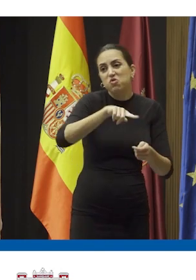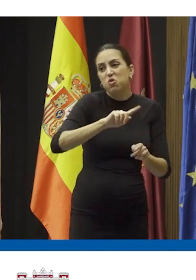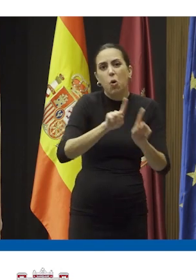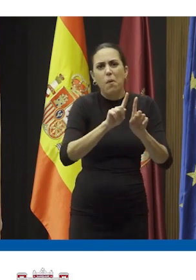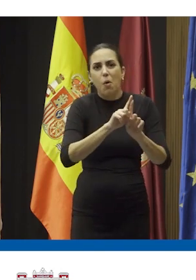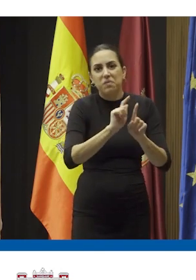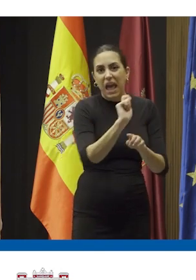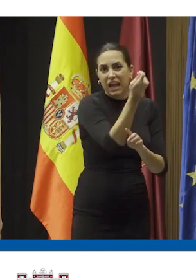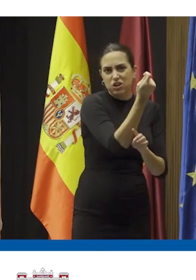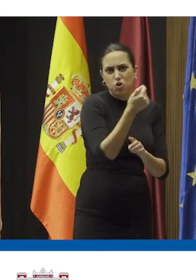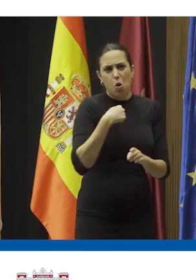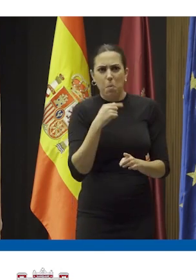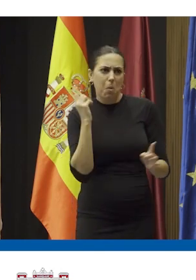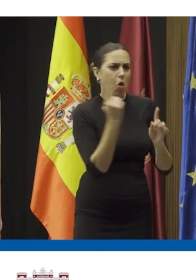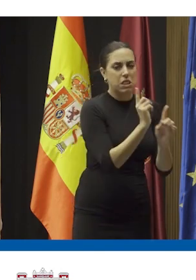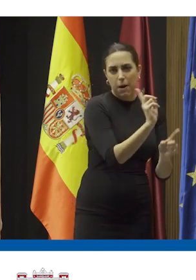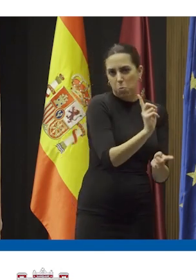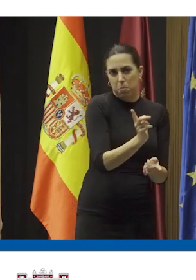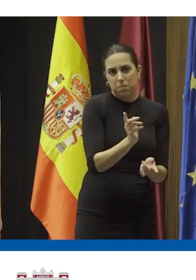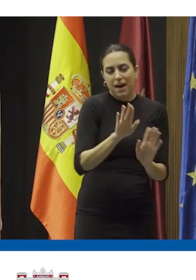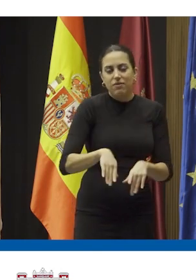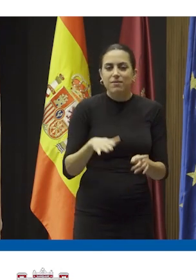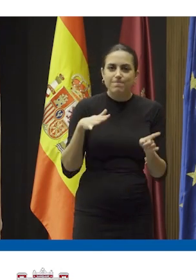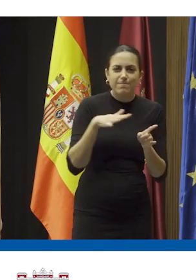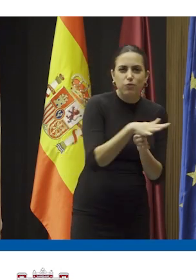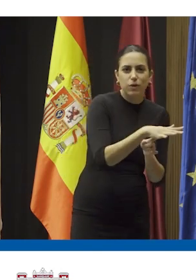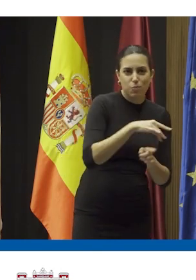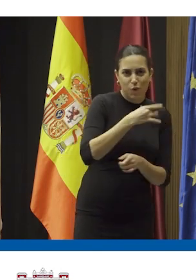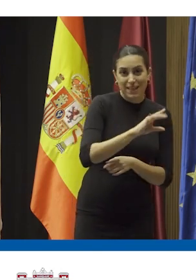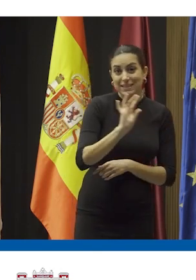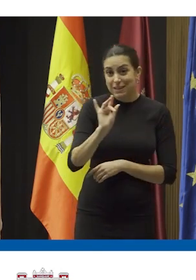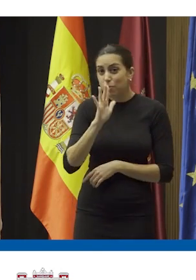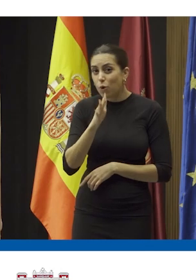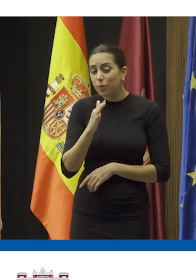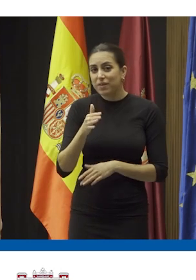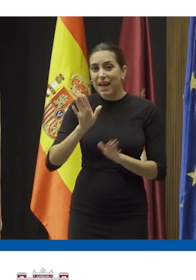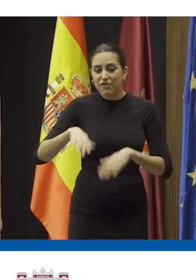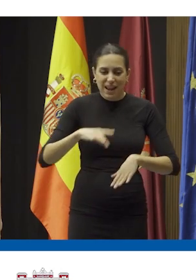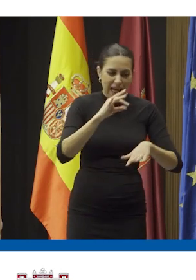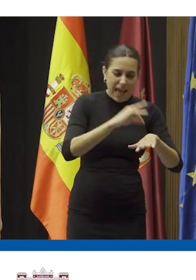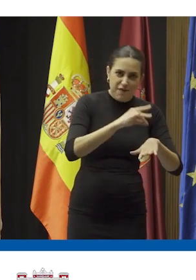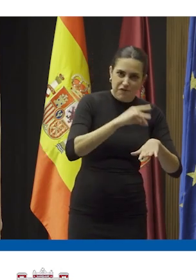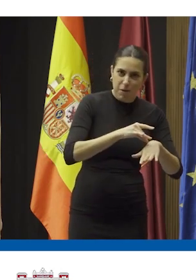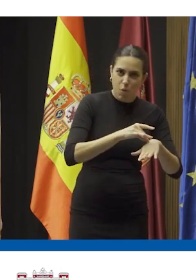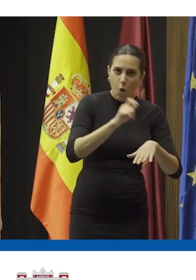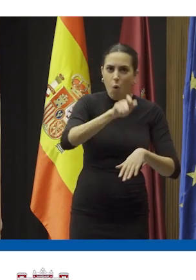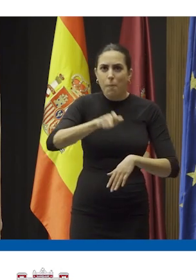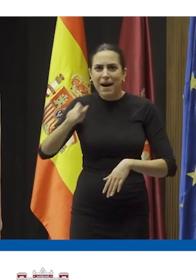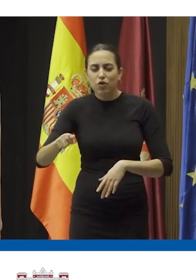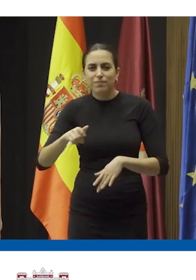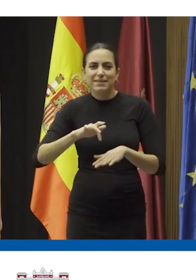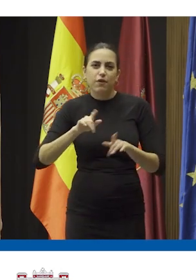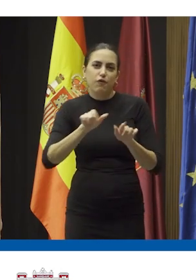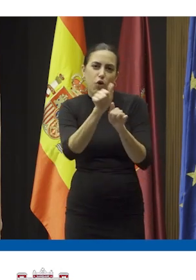discute. ¿Que puede influir? Claro, puede influir porque, hablaba yo antes, decía que el enfermo y el humano en general es una persona muy